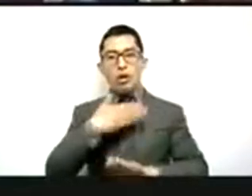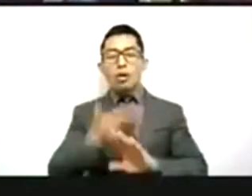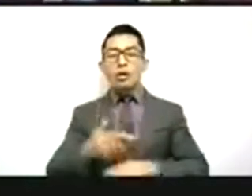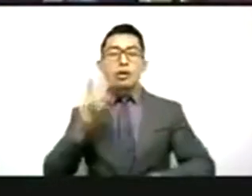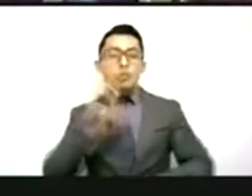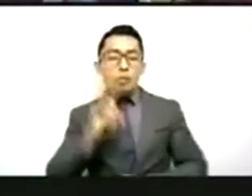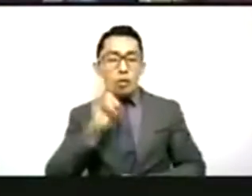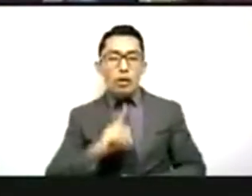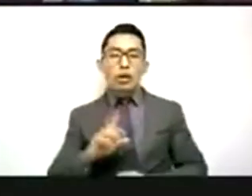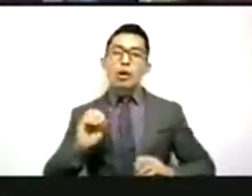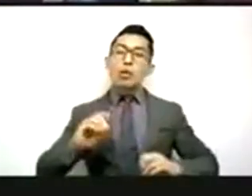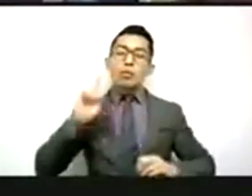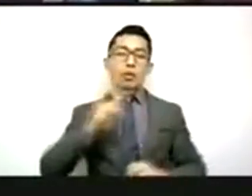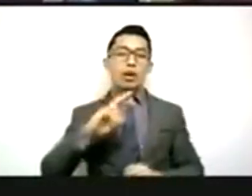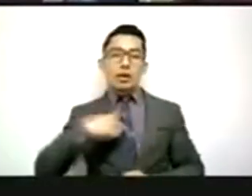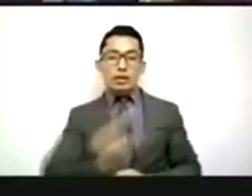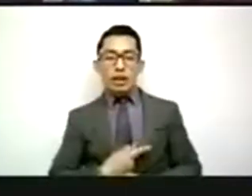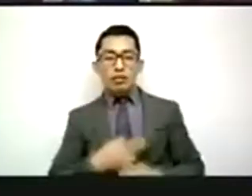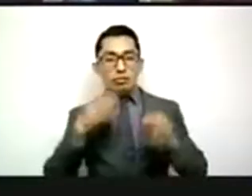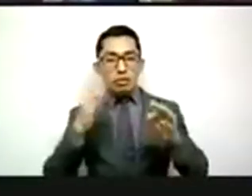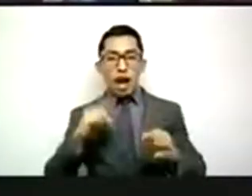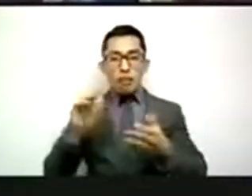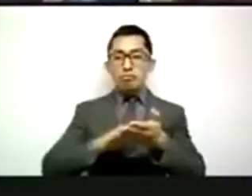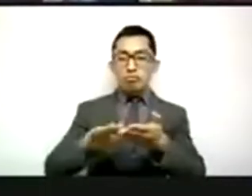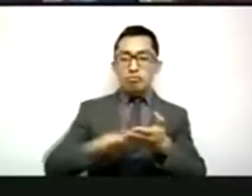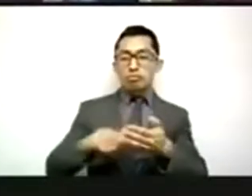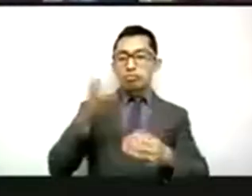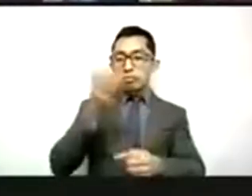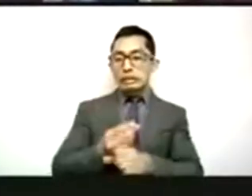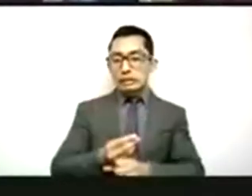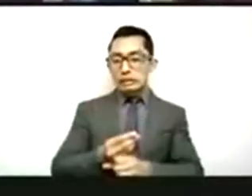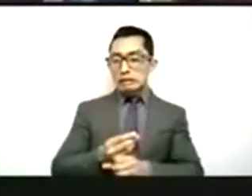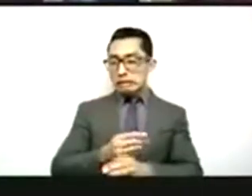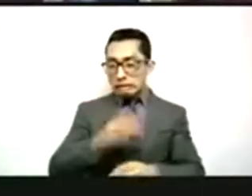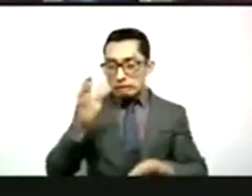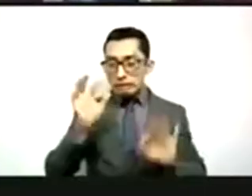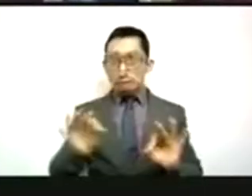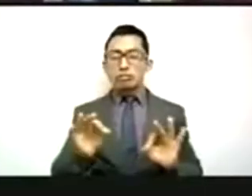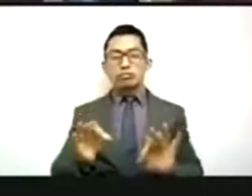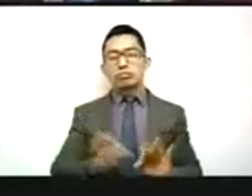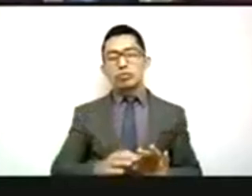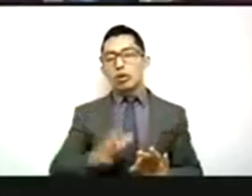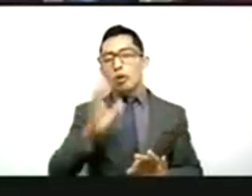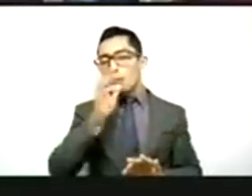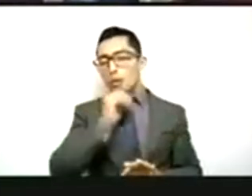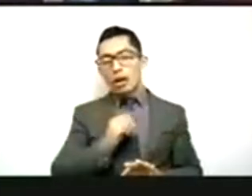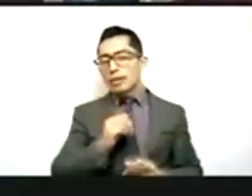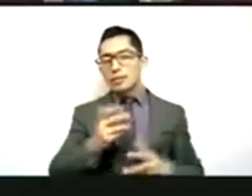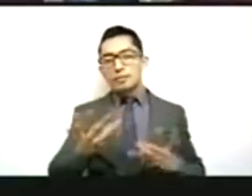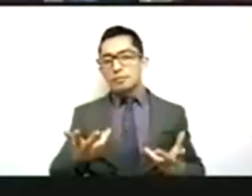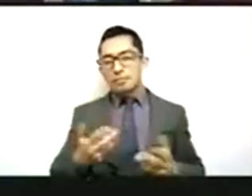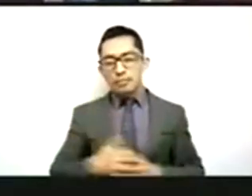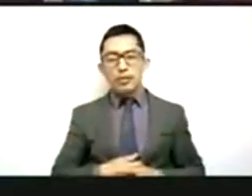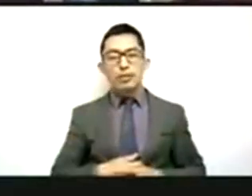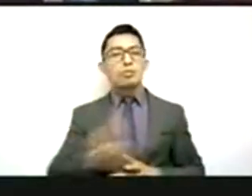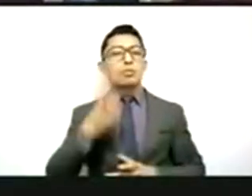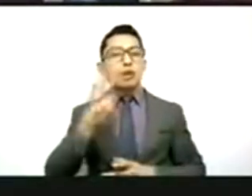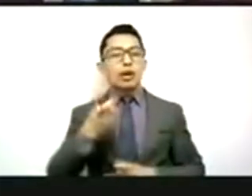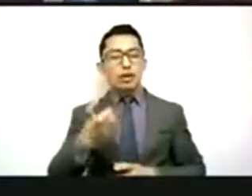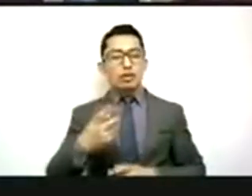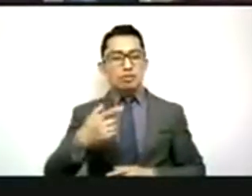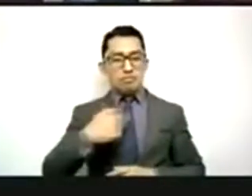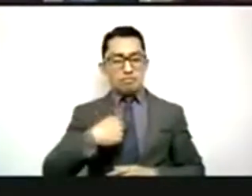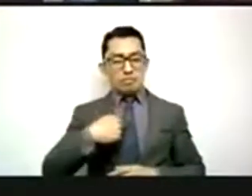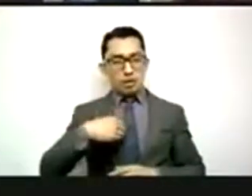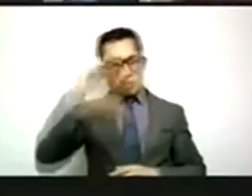contra una mujer trans. No hay manera. Y por eso es que lo que desde un punto de vista